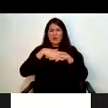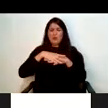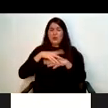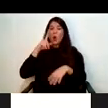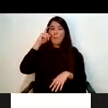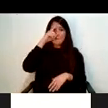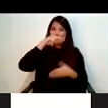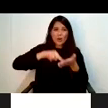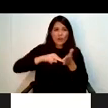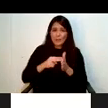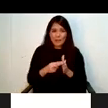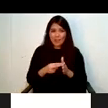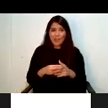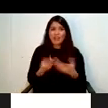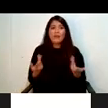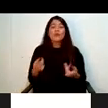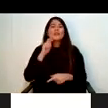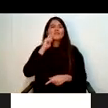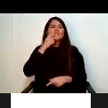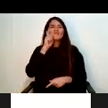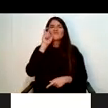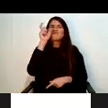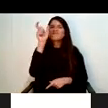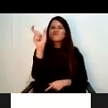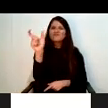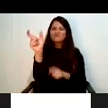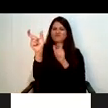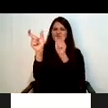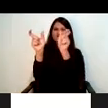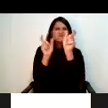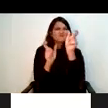¿Por qué? Porque la definición de este concepto